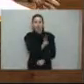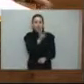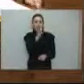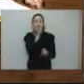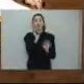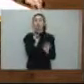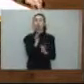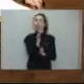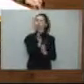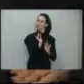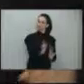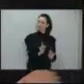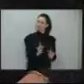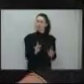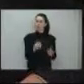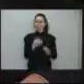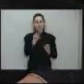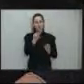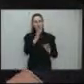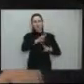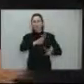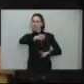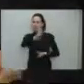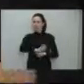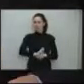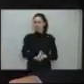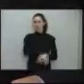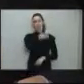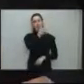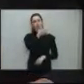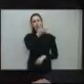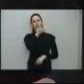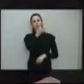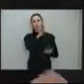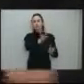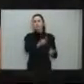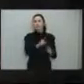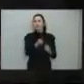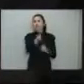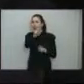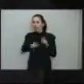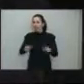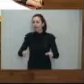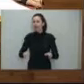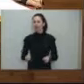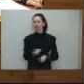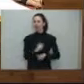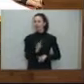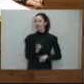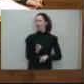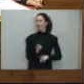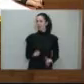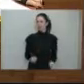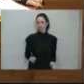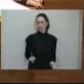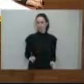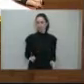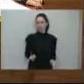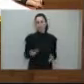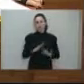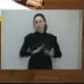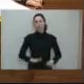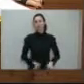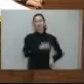los discursos son muy buenos y yo creo mucho en los discursos. Pero, claro, cuando la gente espera disponibilidad de recursos, los